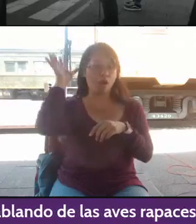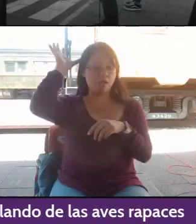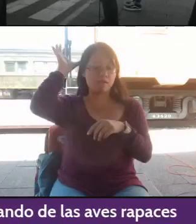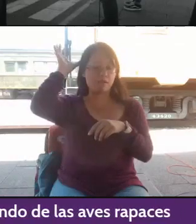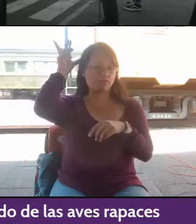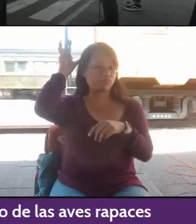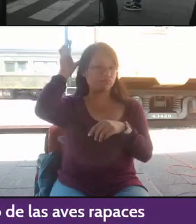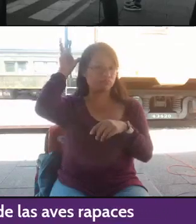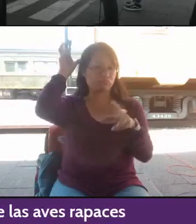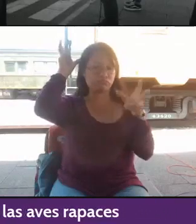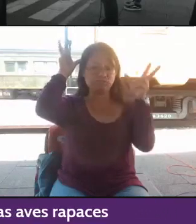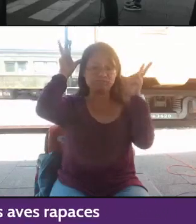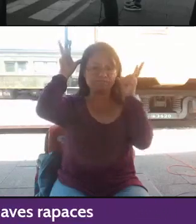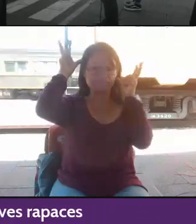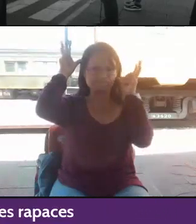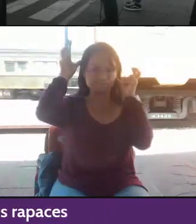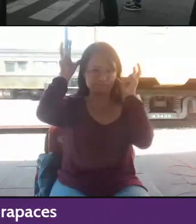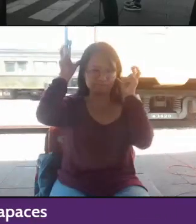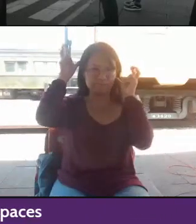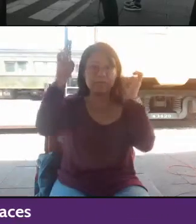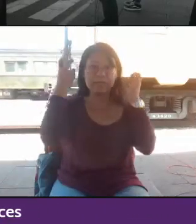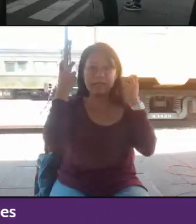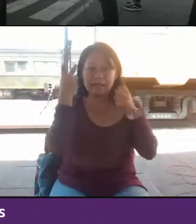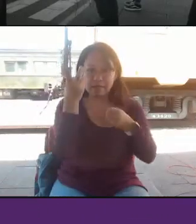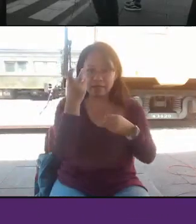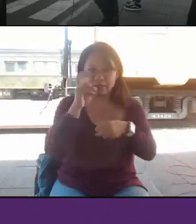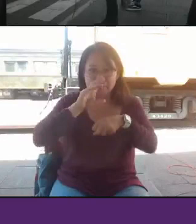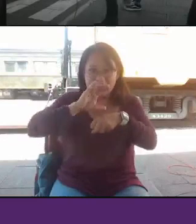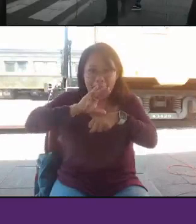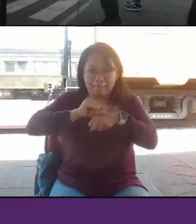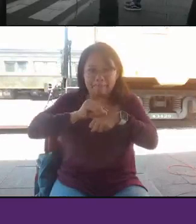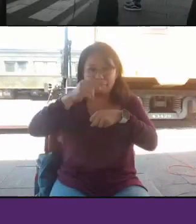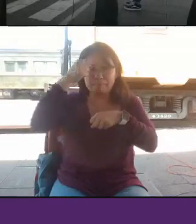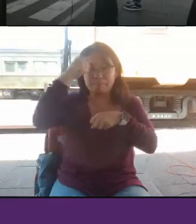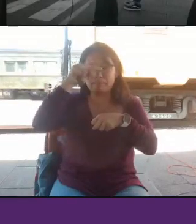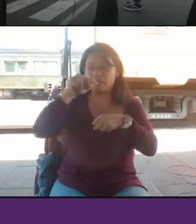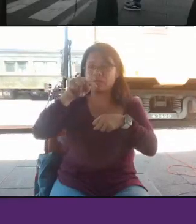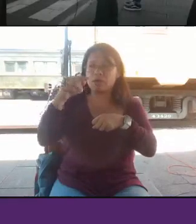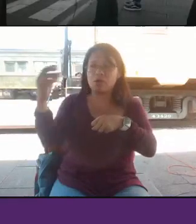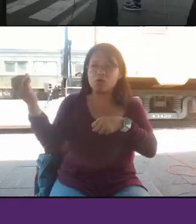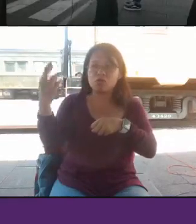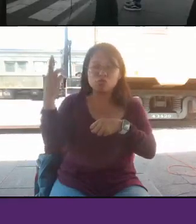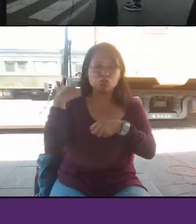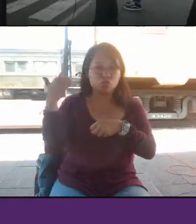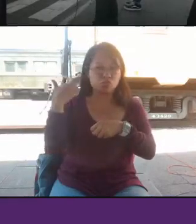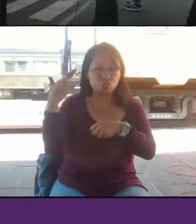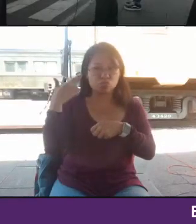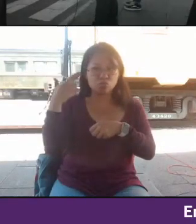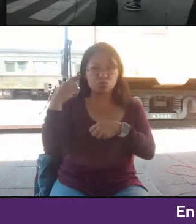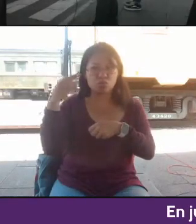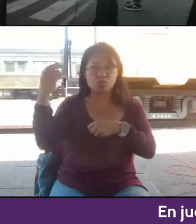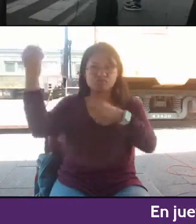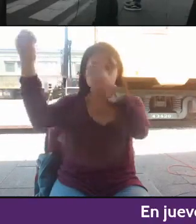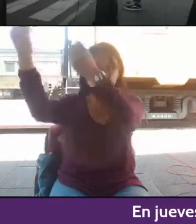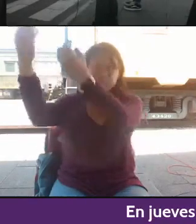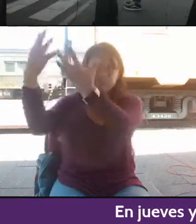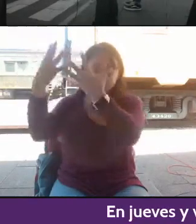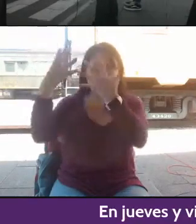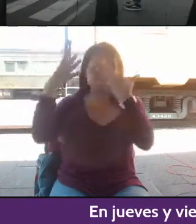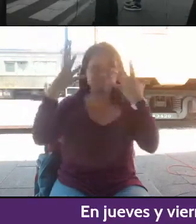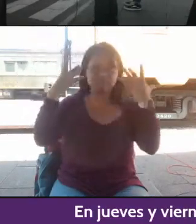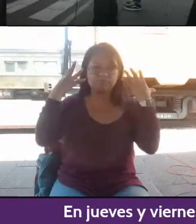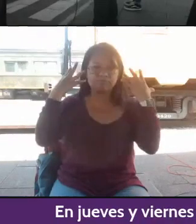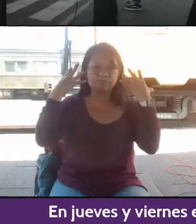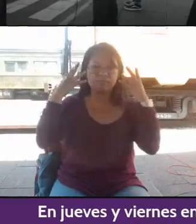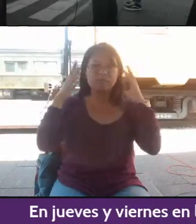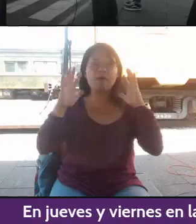más abajo. Eso les va a permitir que cuando llega un sonido y se divide y se va hacia los oídos, según a qué